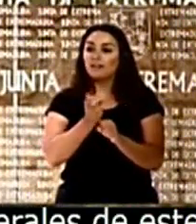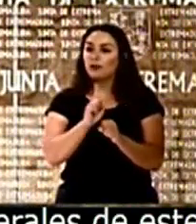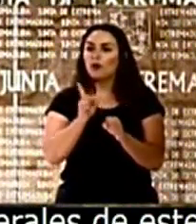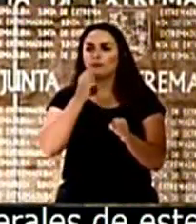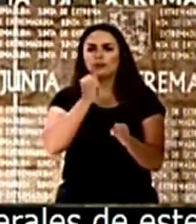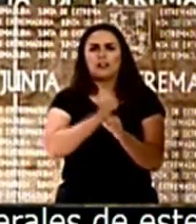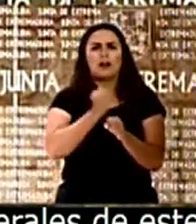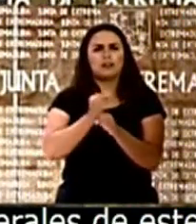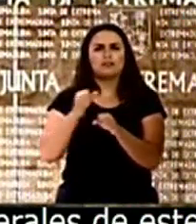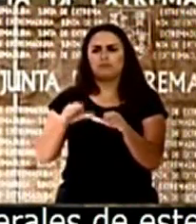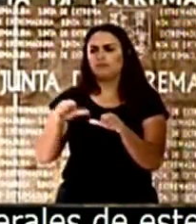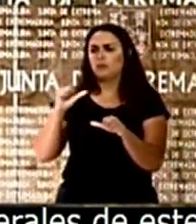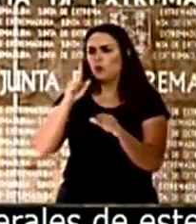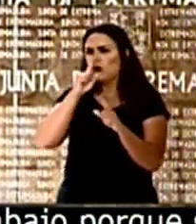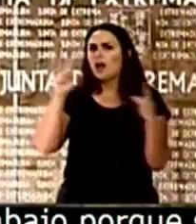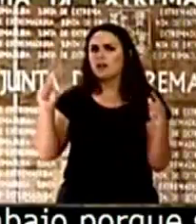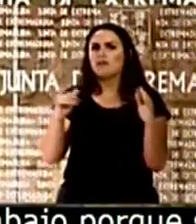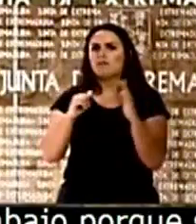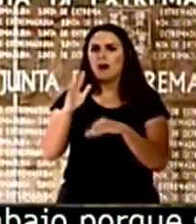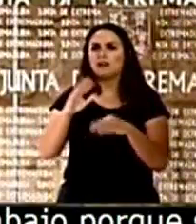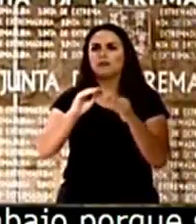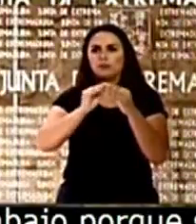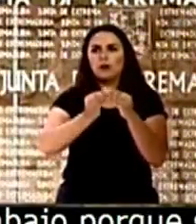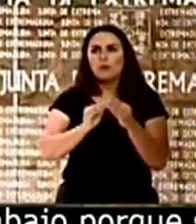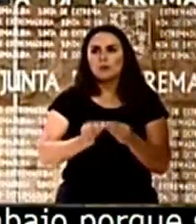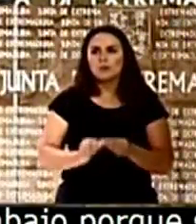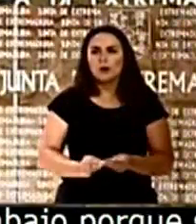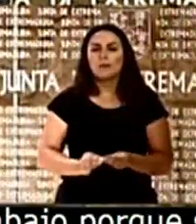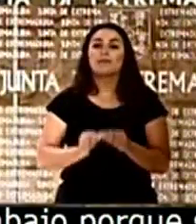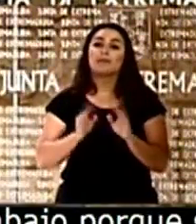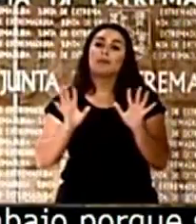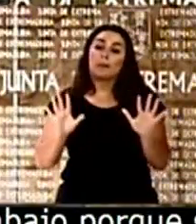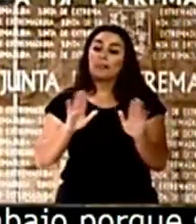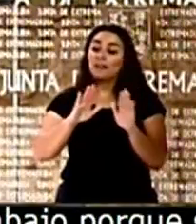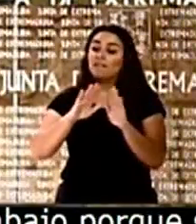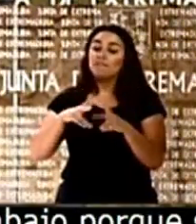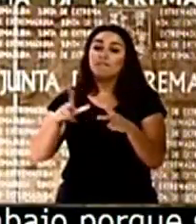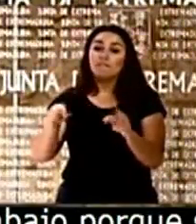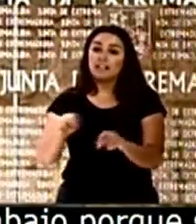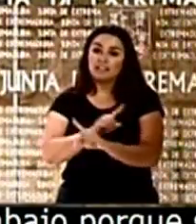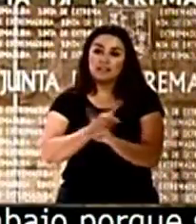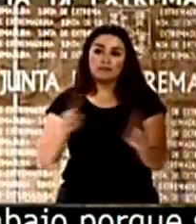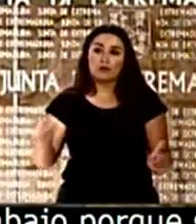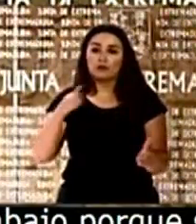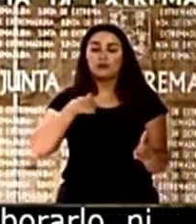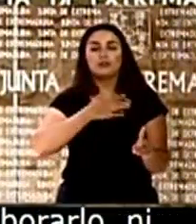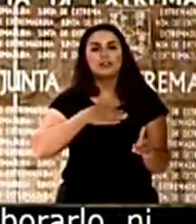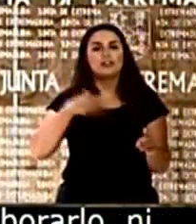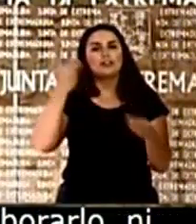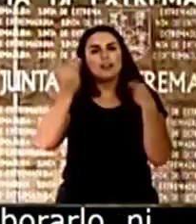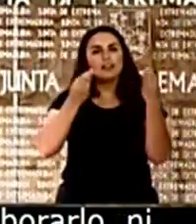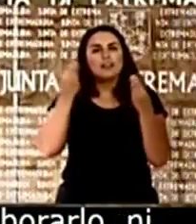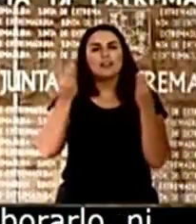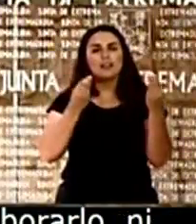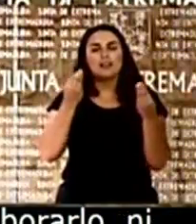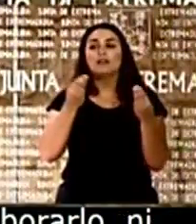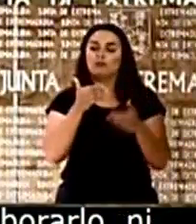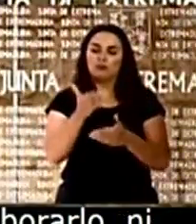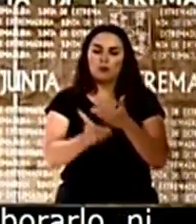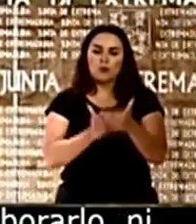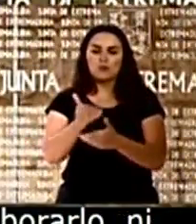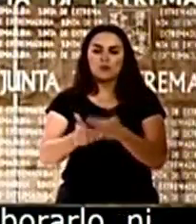haciendo desde hace más de un año en elaborarlo, ni tampoco es el final, porque lo que pretendemos es llevar a cabo un procedimiento